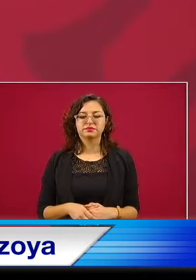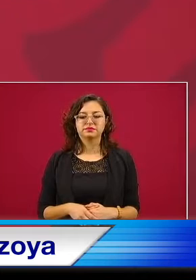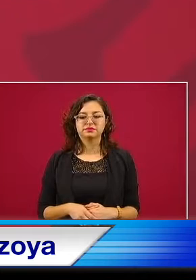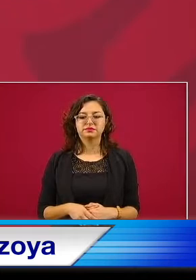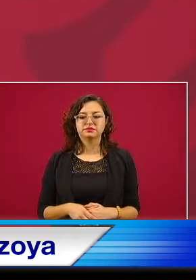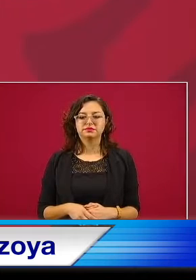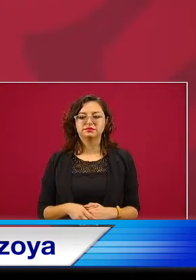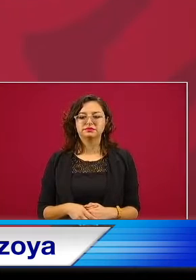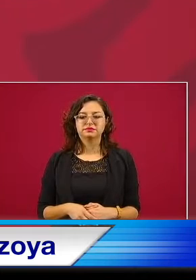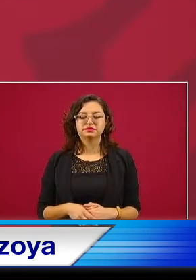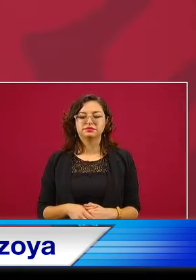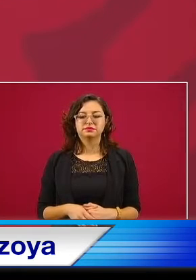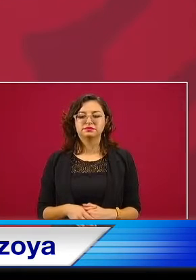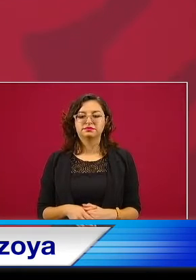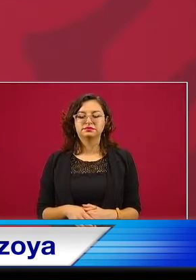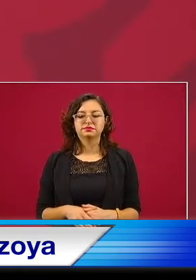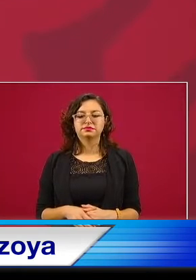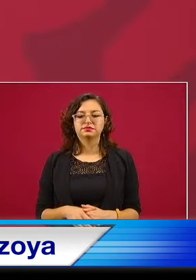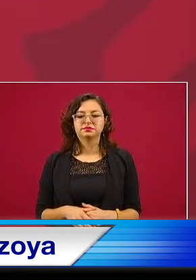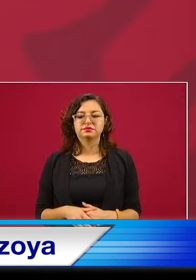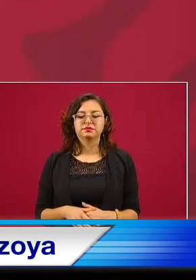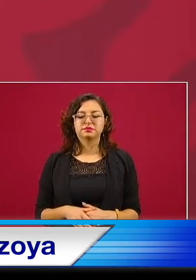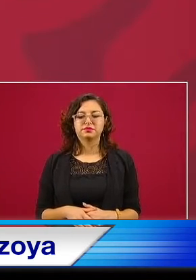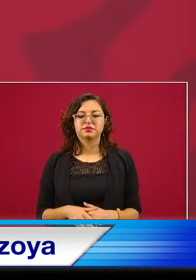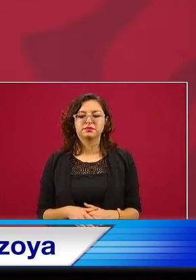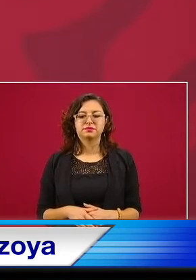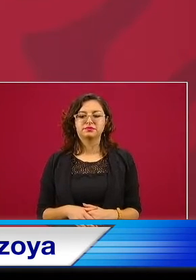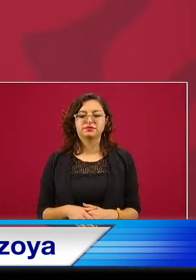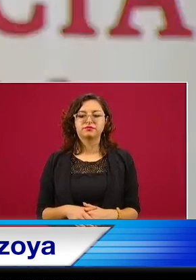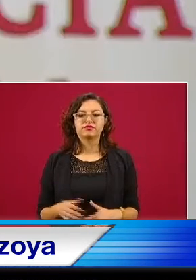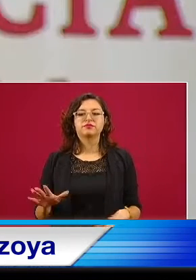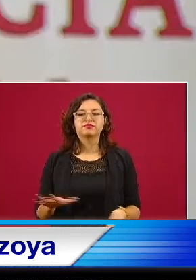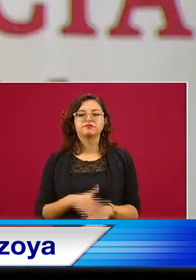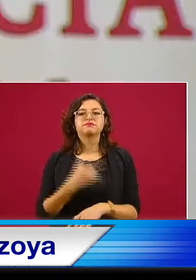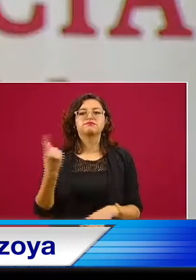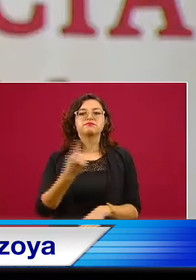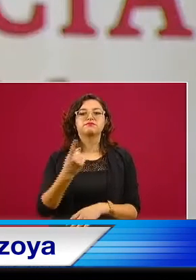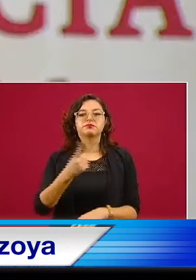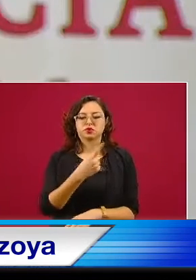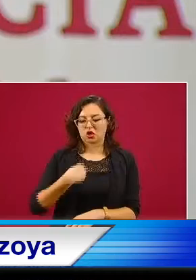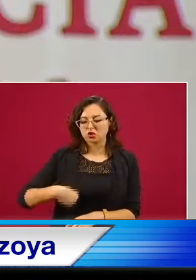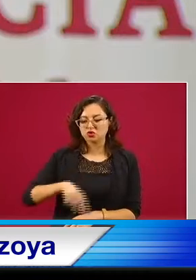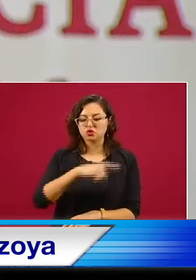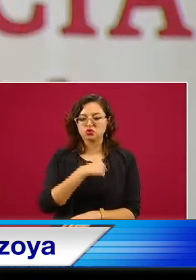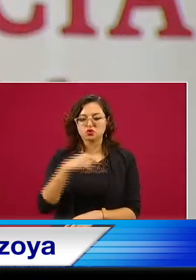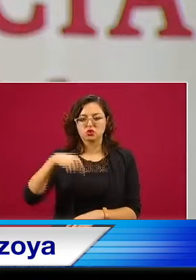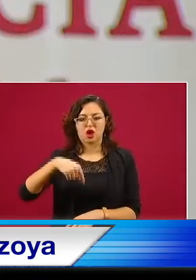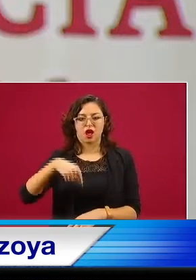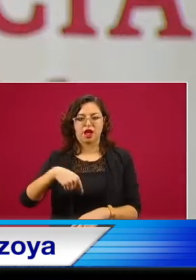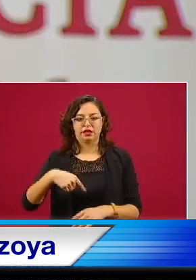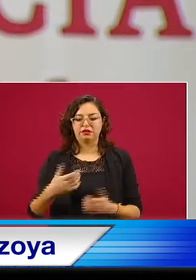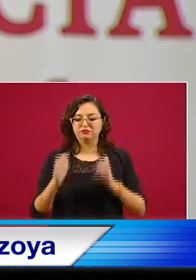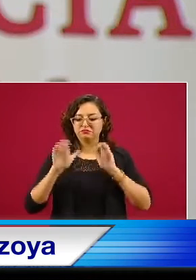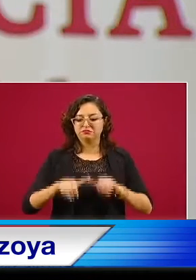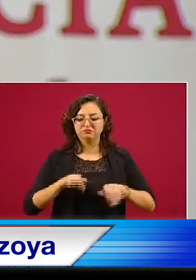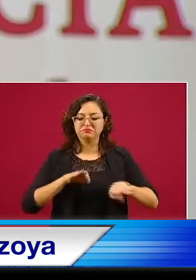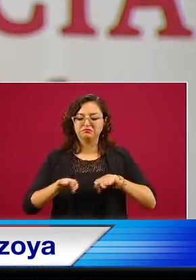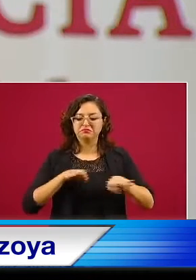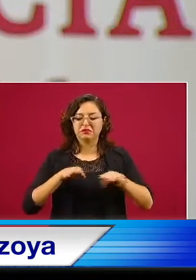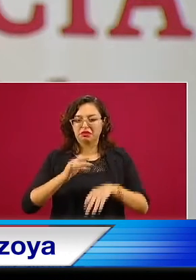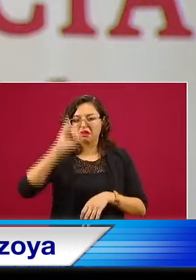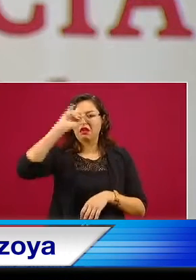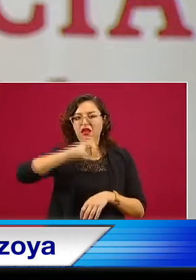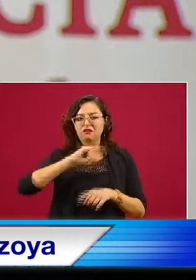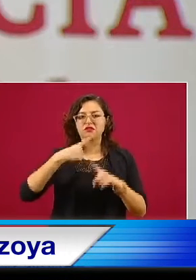empresa Odebrecht. Esta extradición se dio de manera voluntaria y el presidente asegura que estará protegido y tiene toda la voluntad de